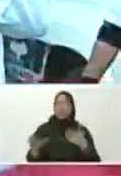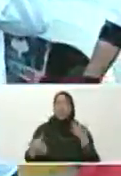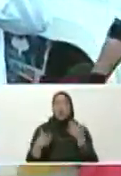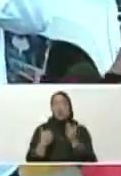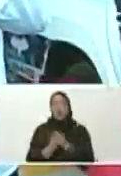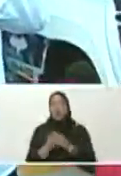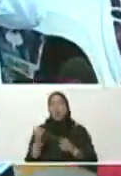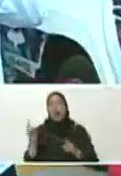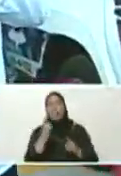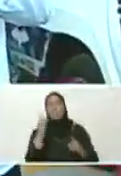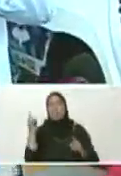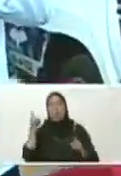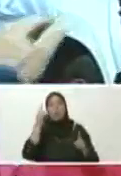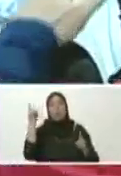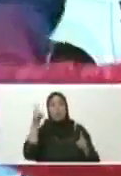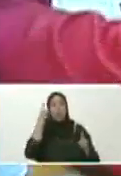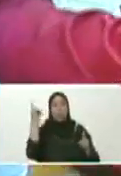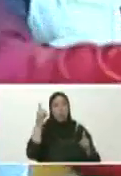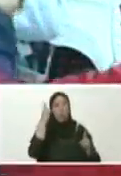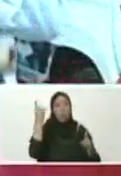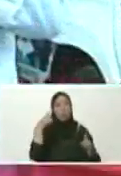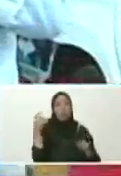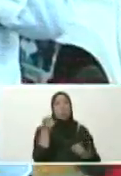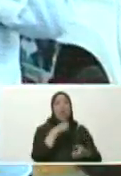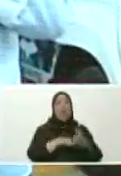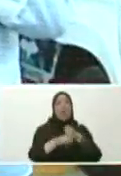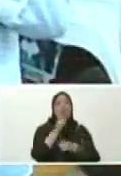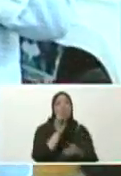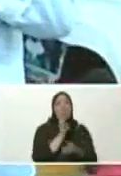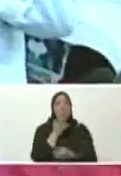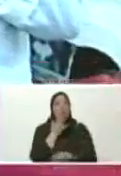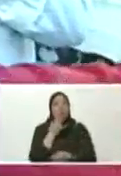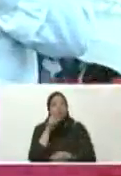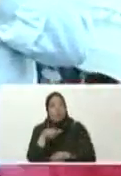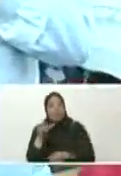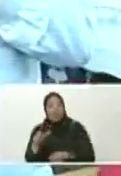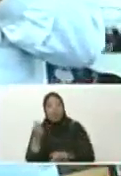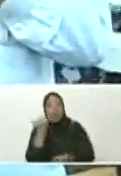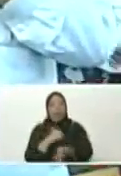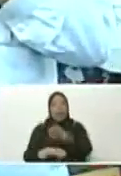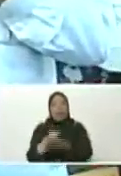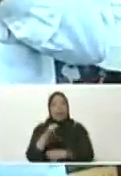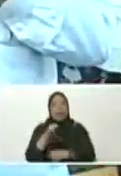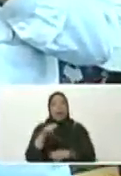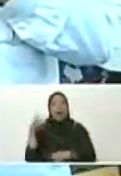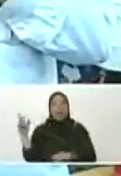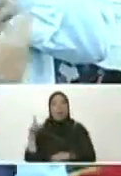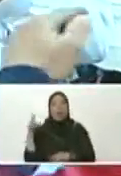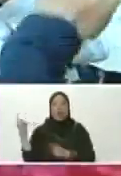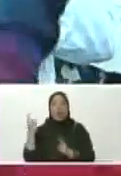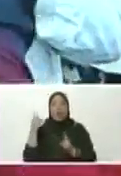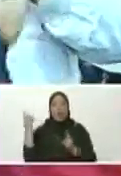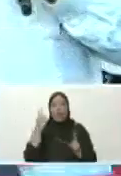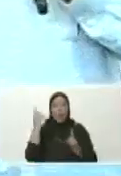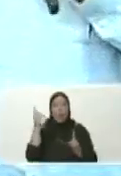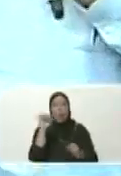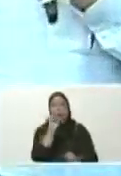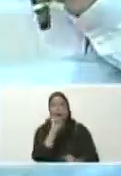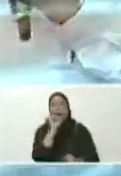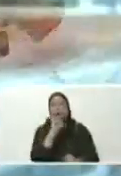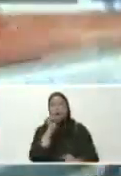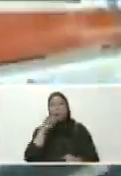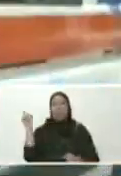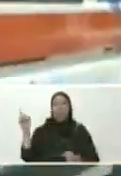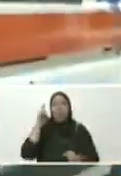cada uno de los rincones del estado de Carabobo las 24 horas del día con equipos de última tecnología para poder estabilizar. ¿Cuántas